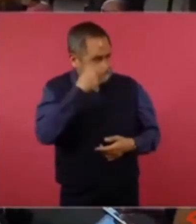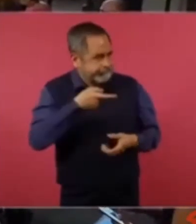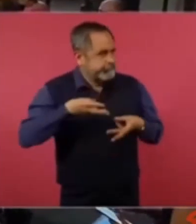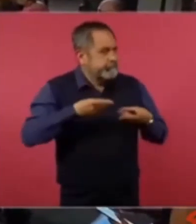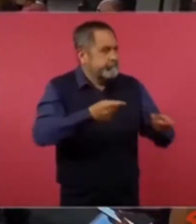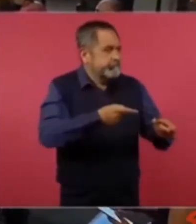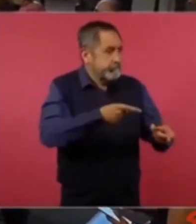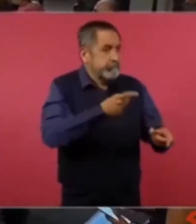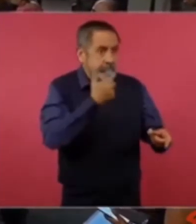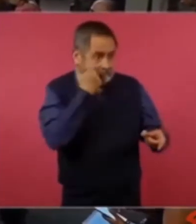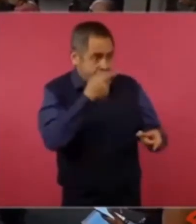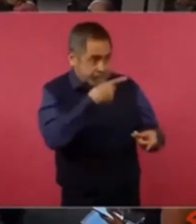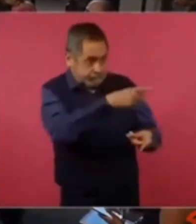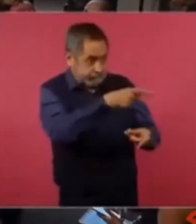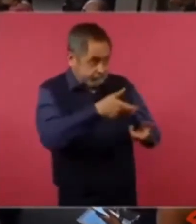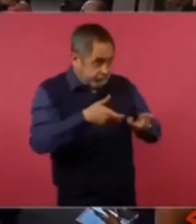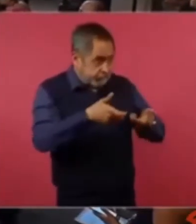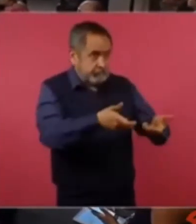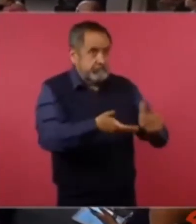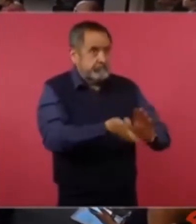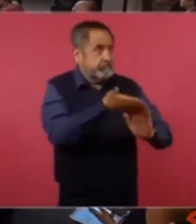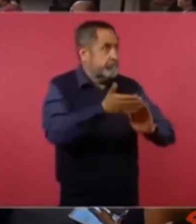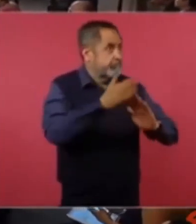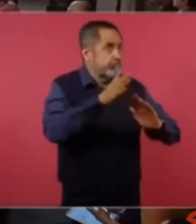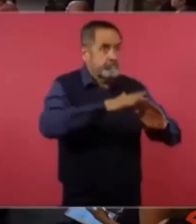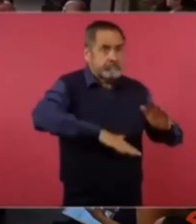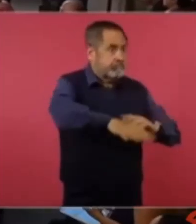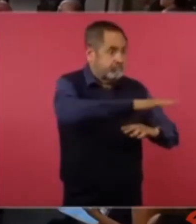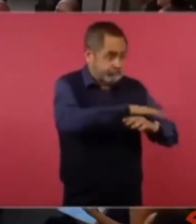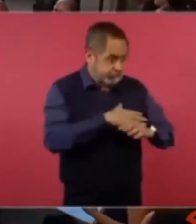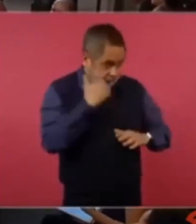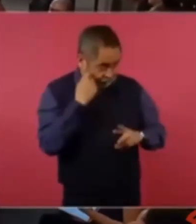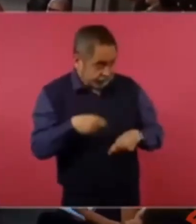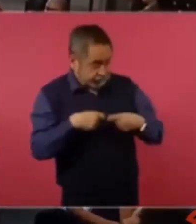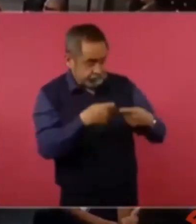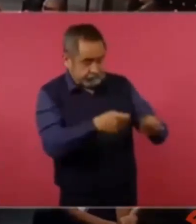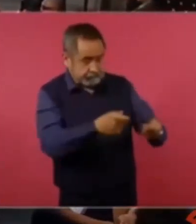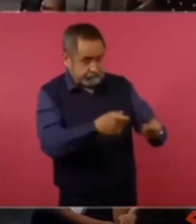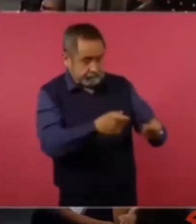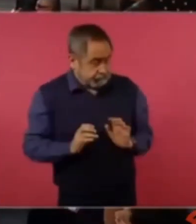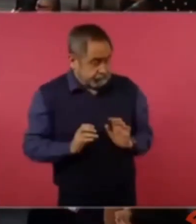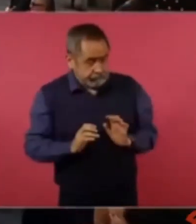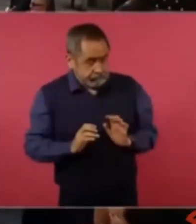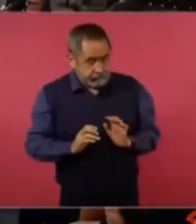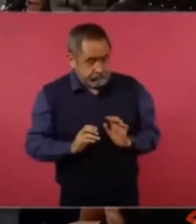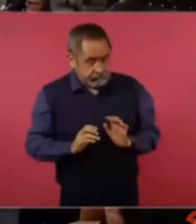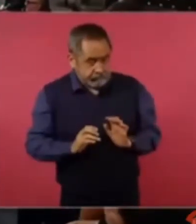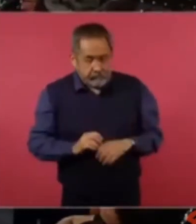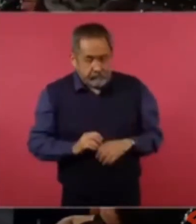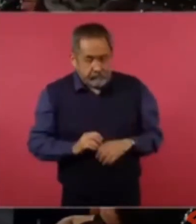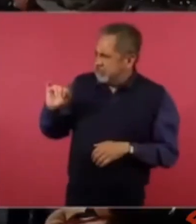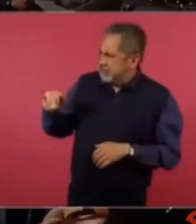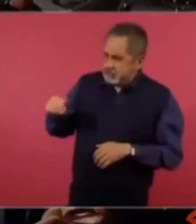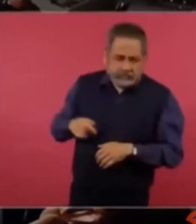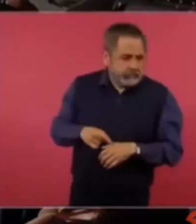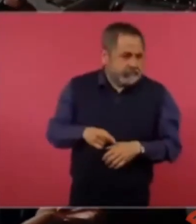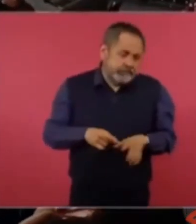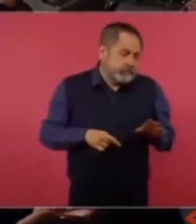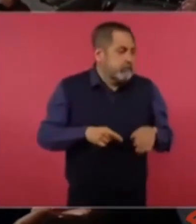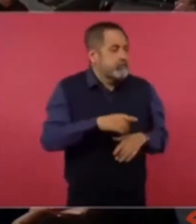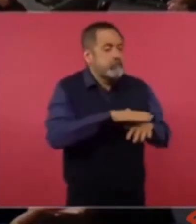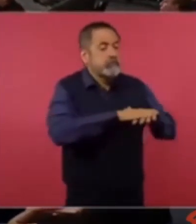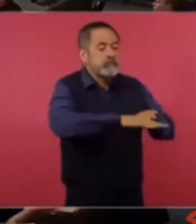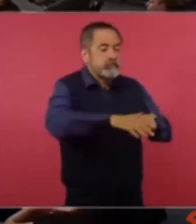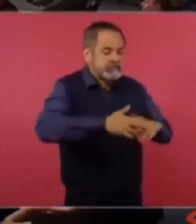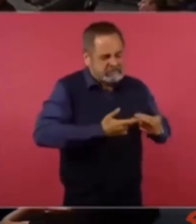para mejoramiento de las calles y banquetas, y a destruir las banquetas que estaban buenas